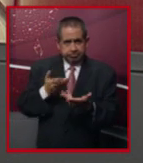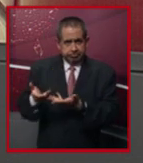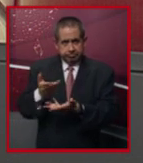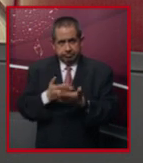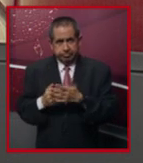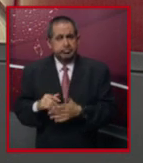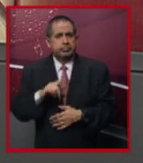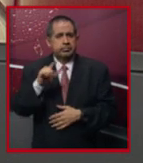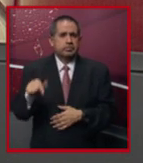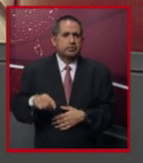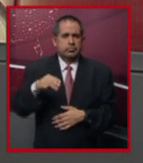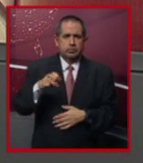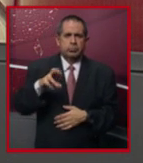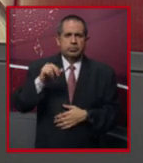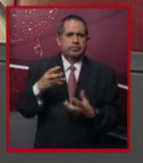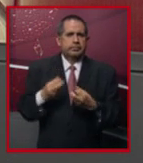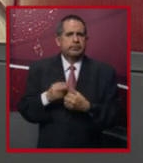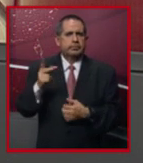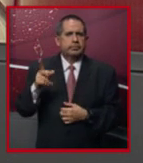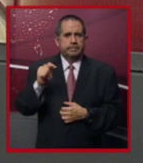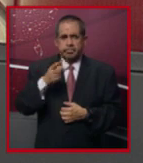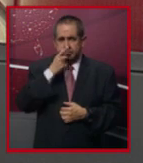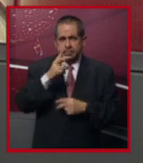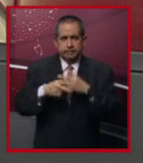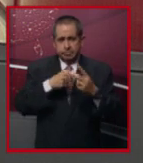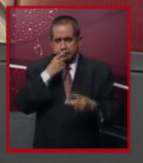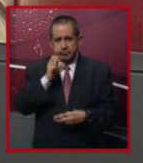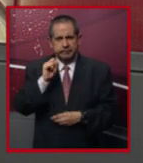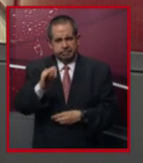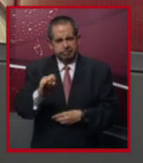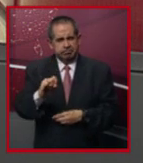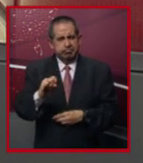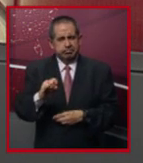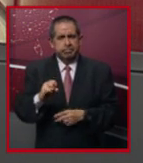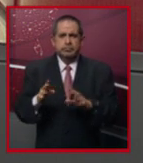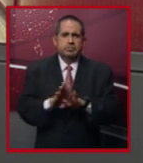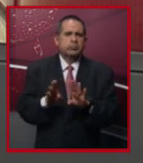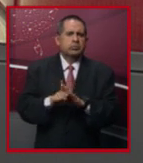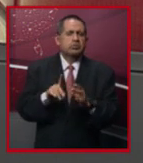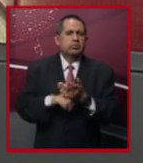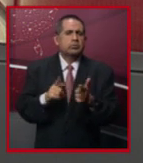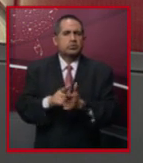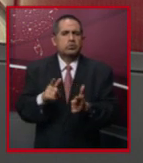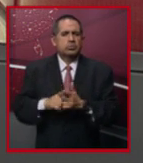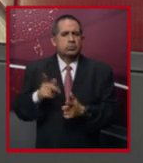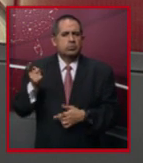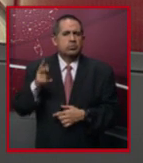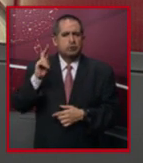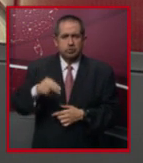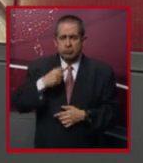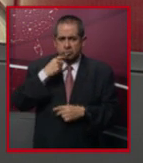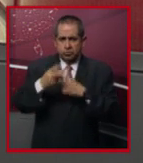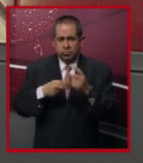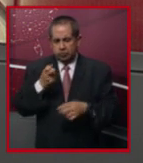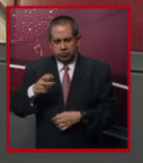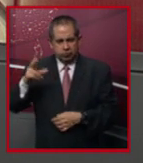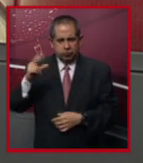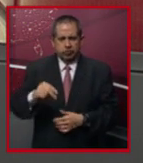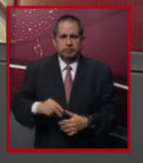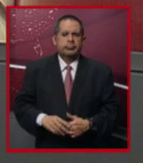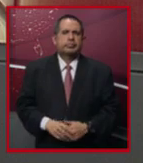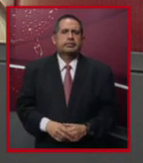que legisladores de Morena y PT se pronunciaron a favor de la propuesta, en tanto que el grupo parlamentario del PAN se manifestó en